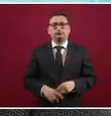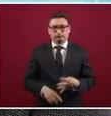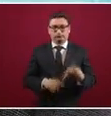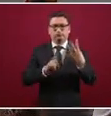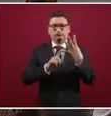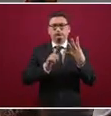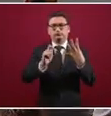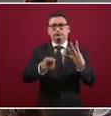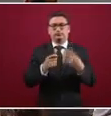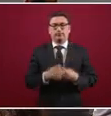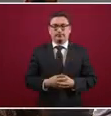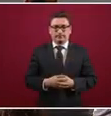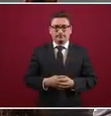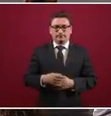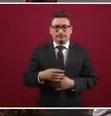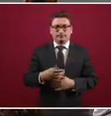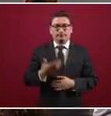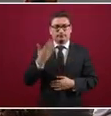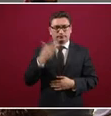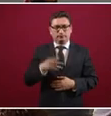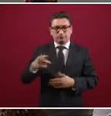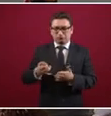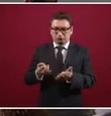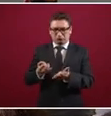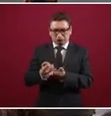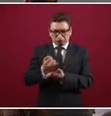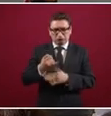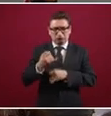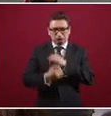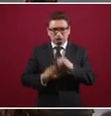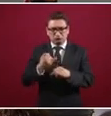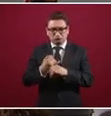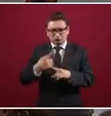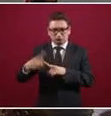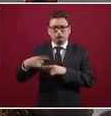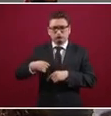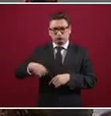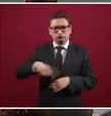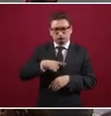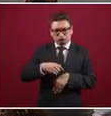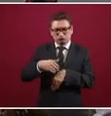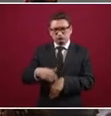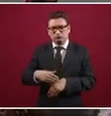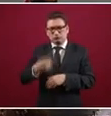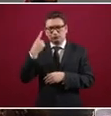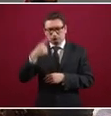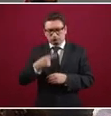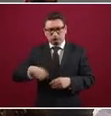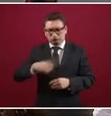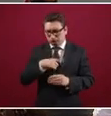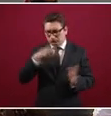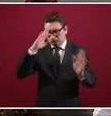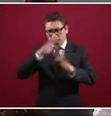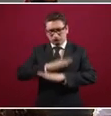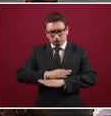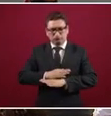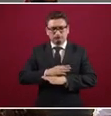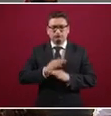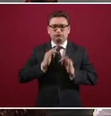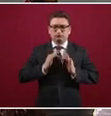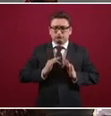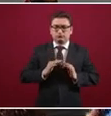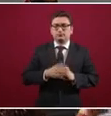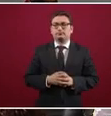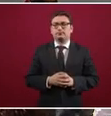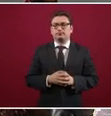atenderemos las decisiones internacionales para avanzar en la construcción de soluciones amistosas para ello se